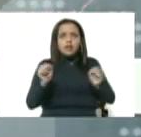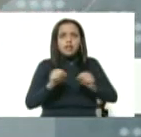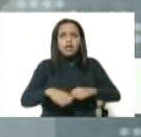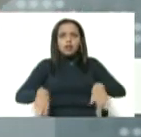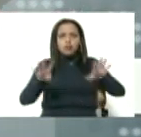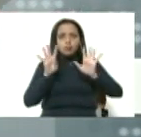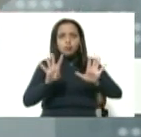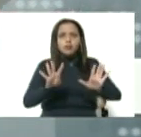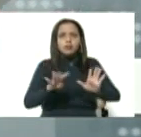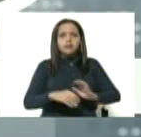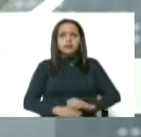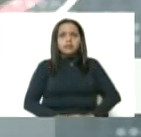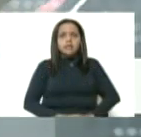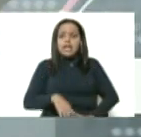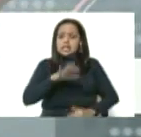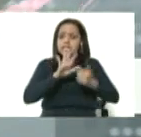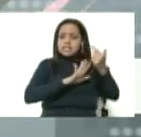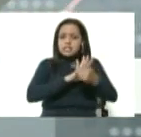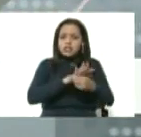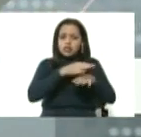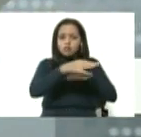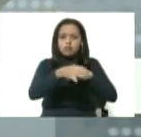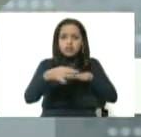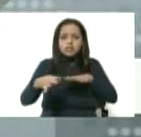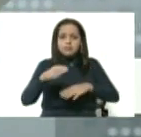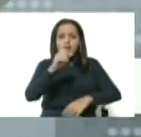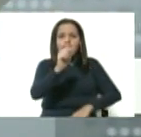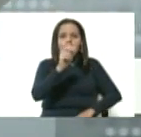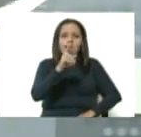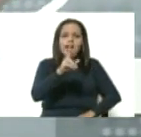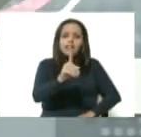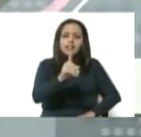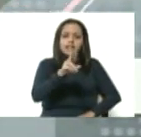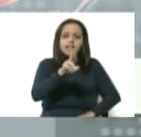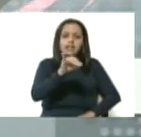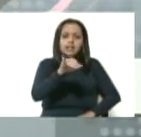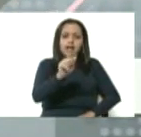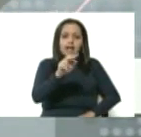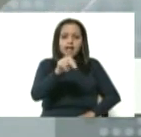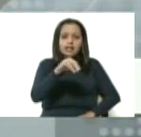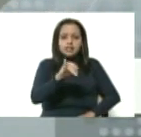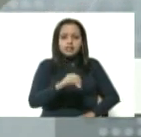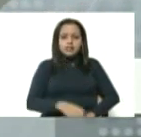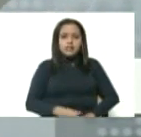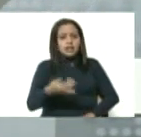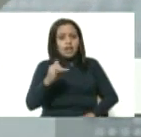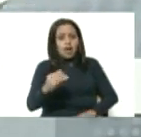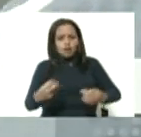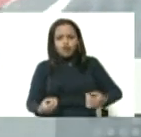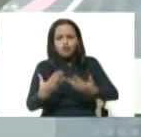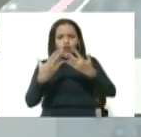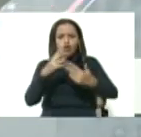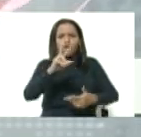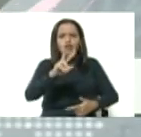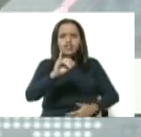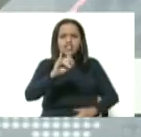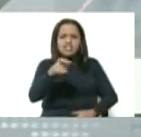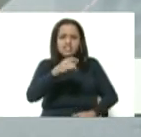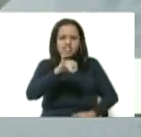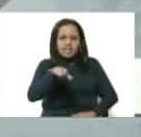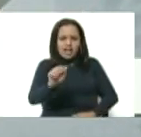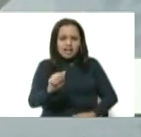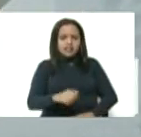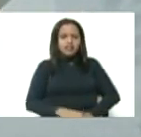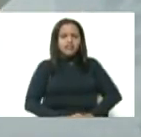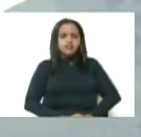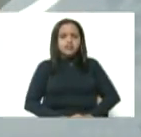nueve casos. Cinco del municipio Alberto Adriani, todavía se foco del vigía, se mantiene vivo, se mantiene encendido.